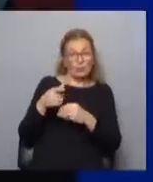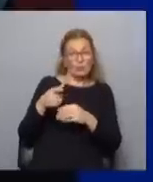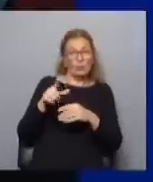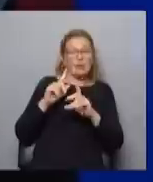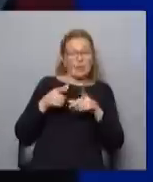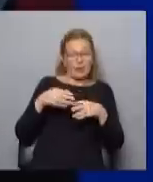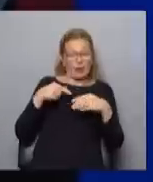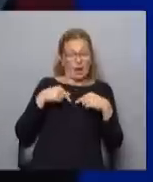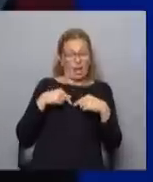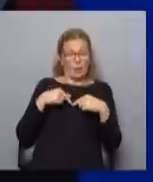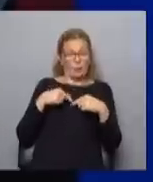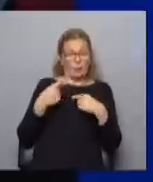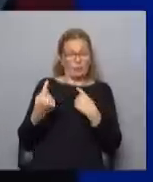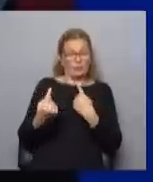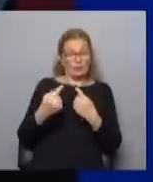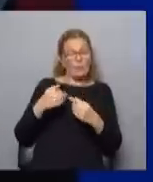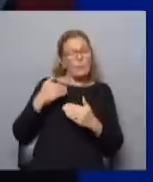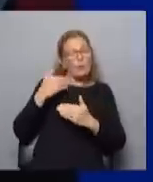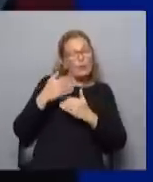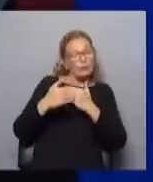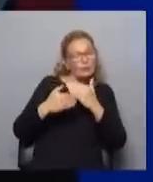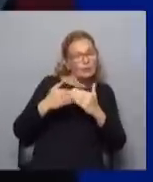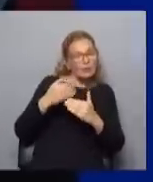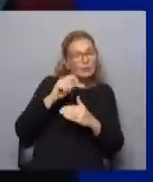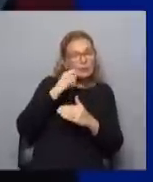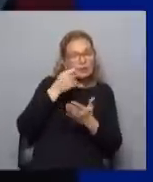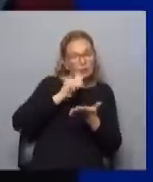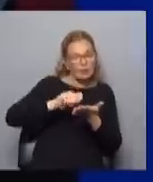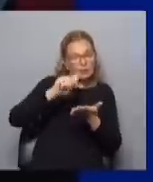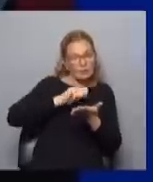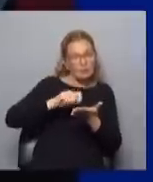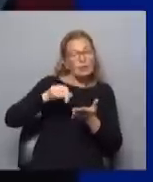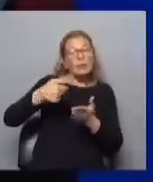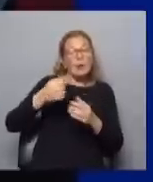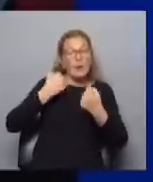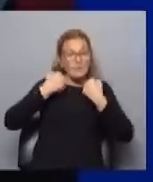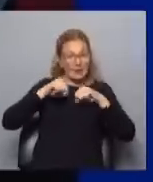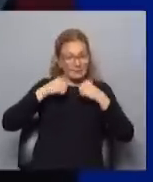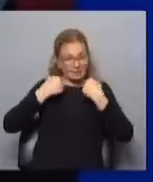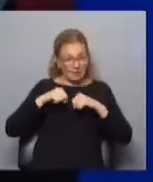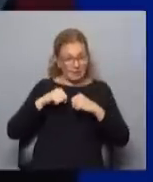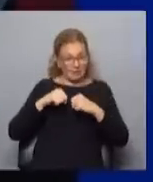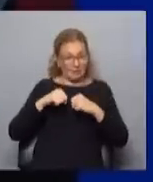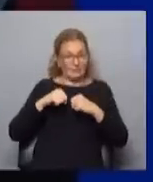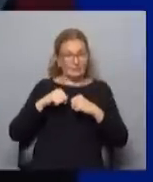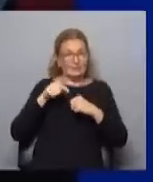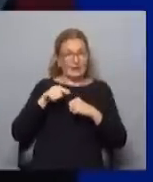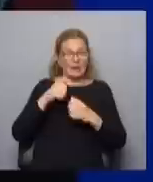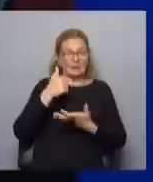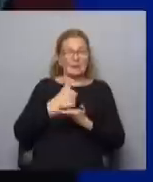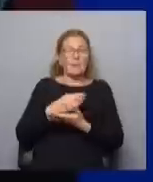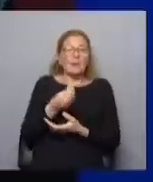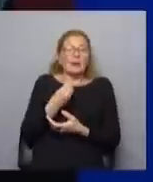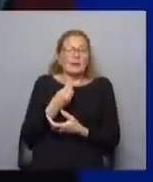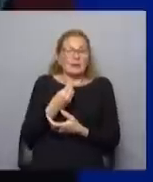nosotros entonces todo ese proceso está saliendo de escribirlo después que llevarlo a la práctica y ahí está el para que